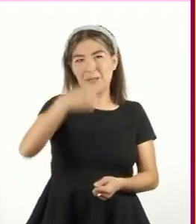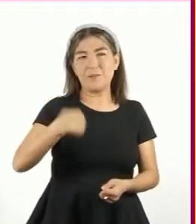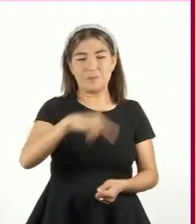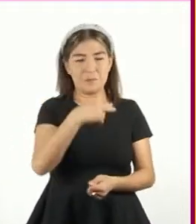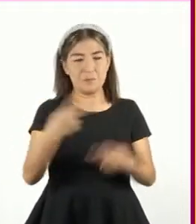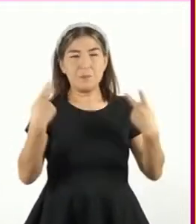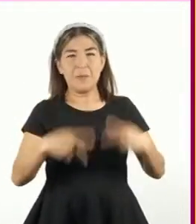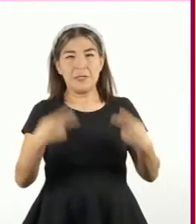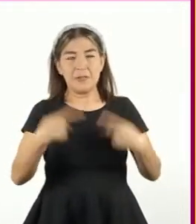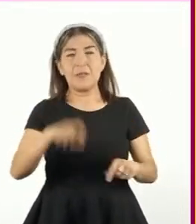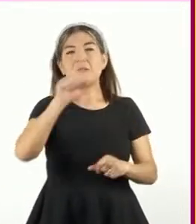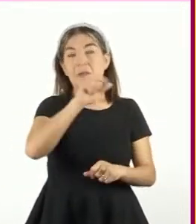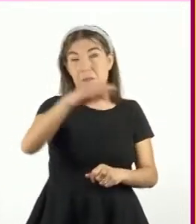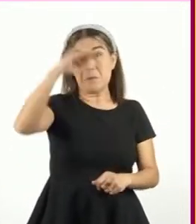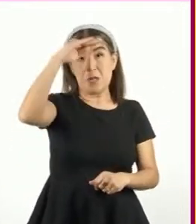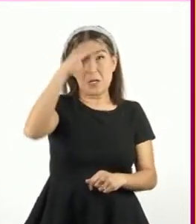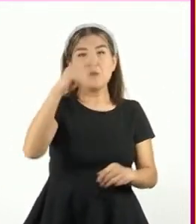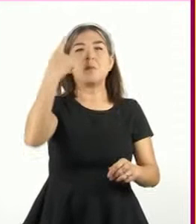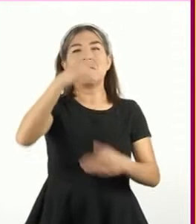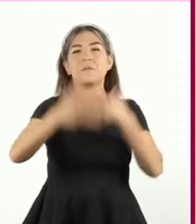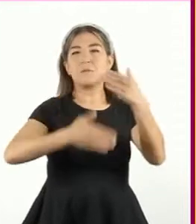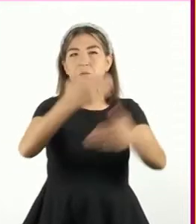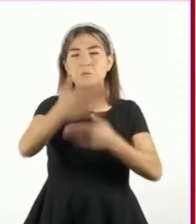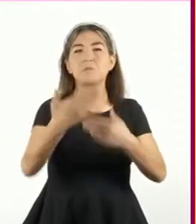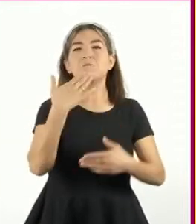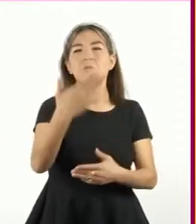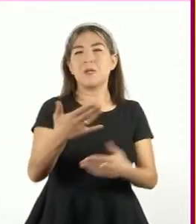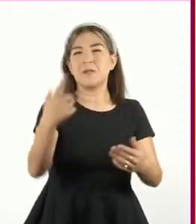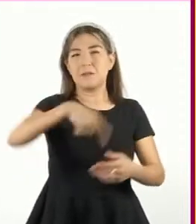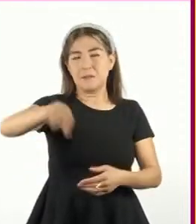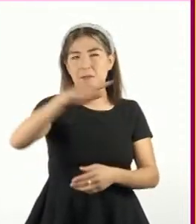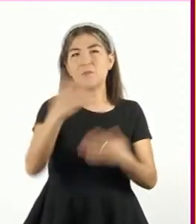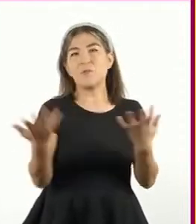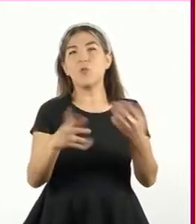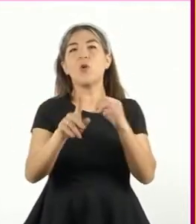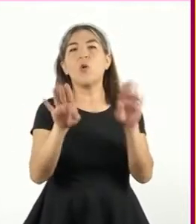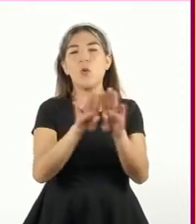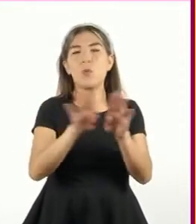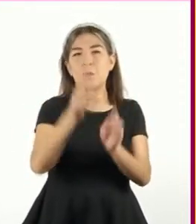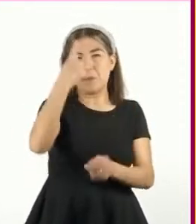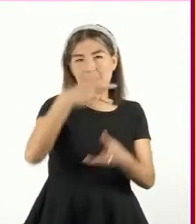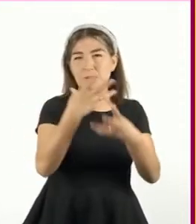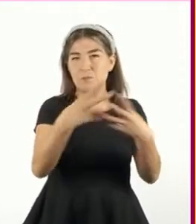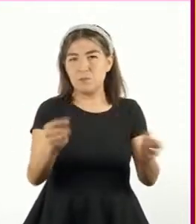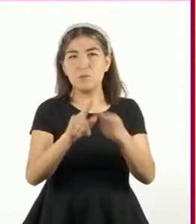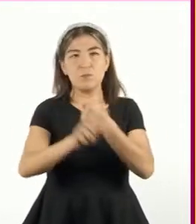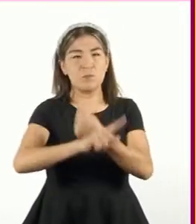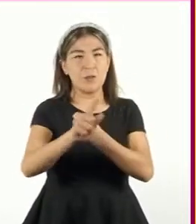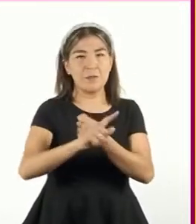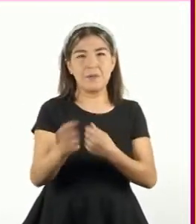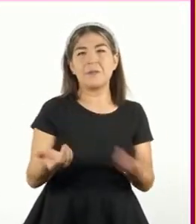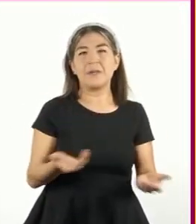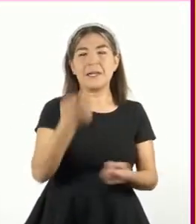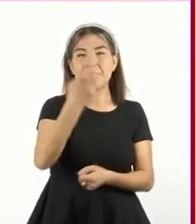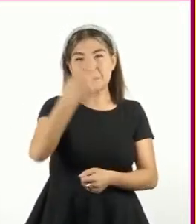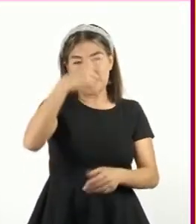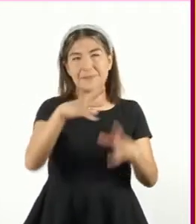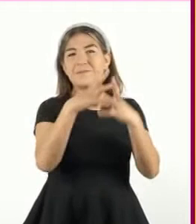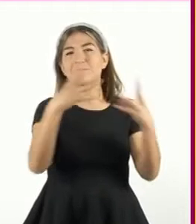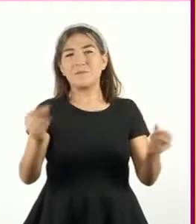y a pensar en la mejor manera de desenvolvernos ante un conflicto para lograr una